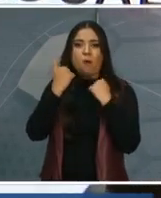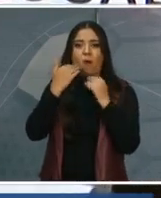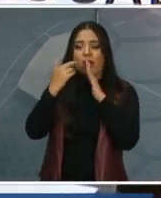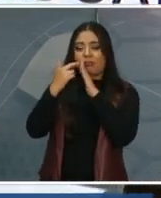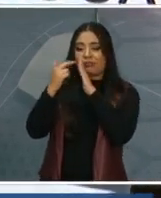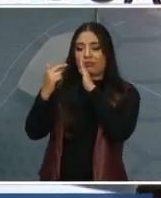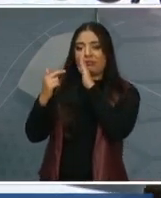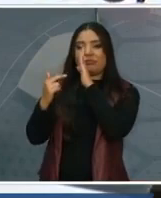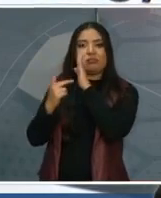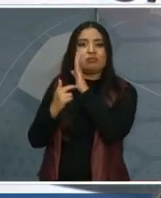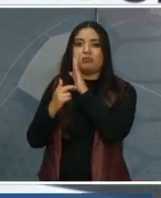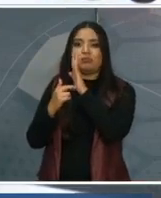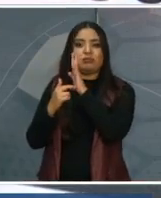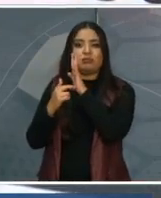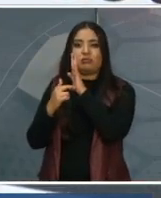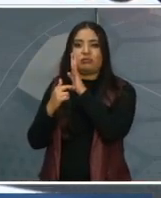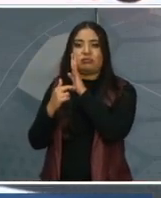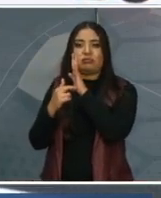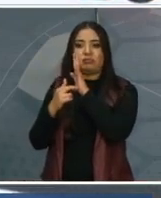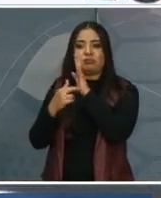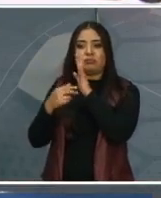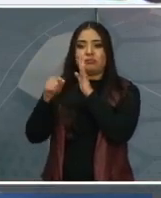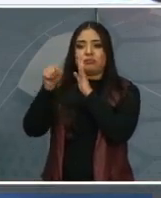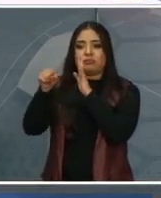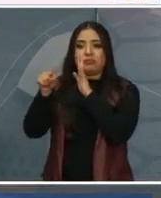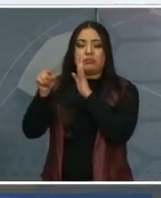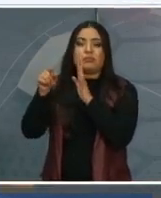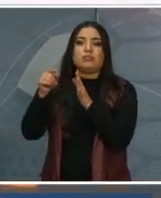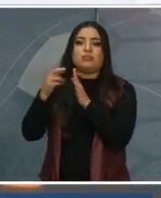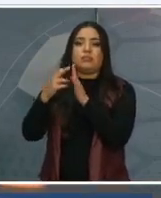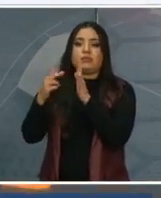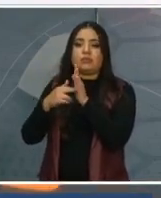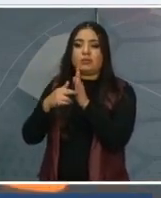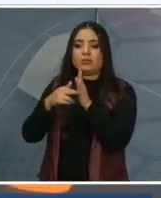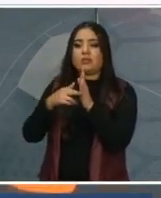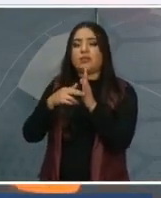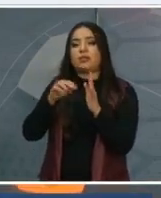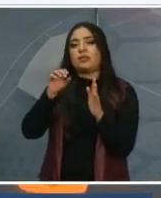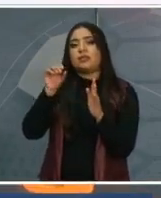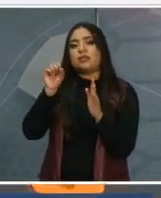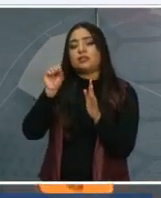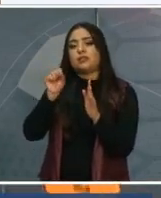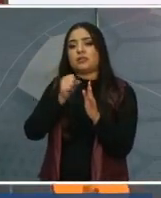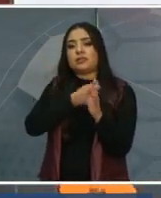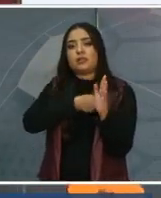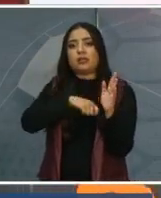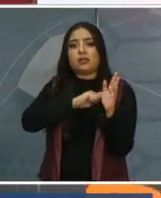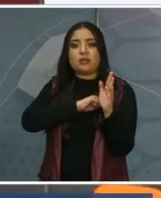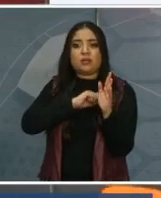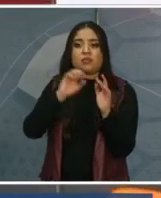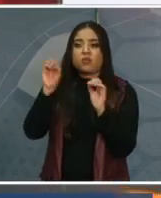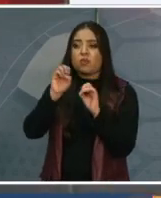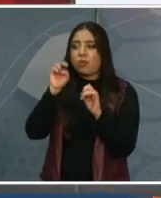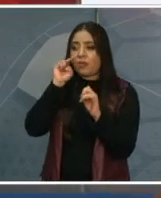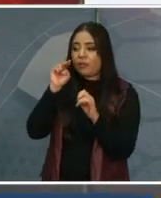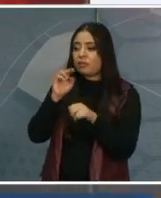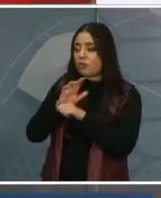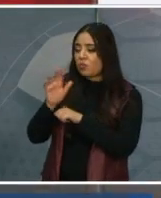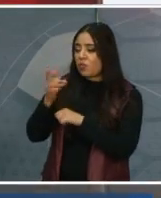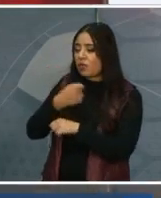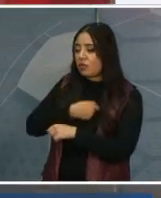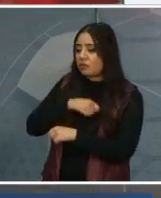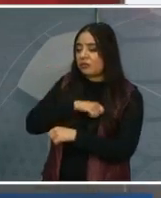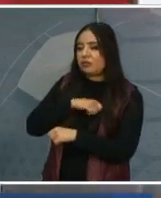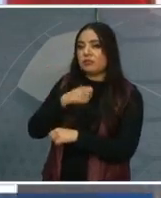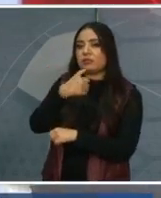llevar por parte de la Secretaría de Salud, no toman en cuenta las condiciones de salud necesarias. Se ha dado a